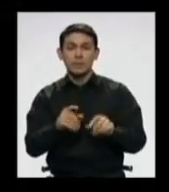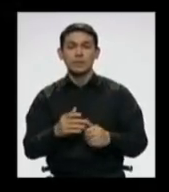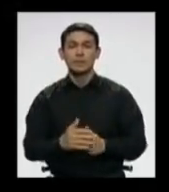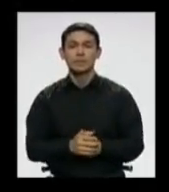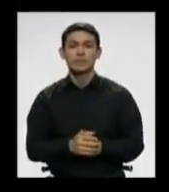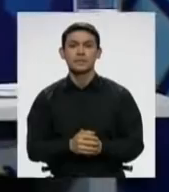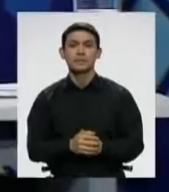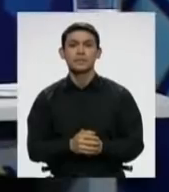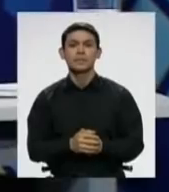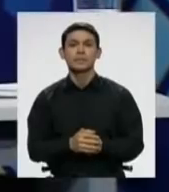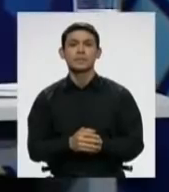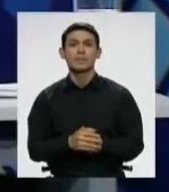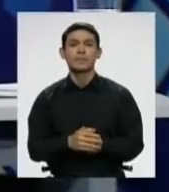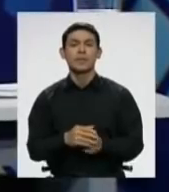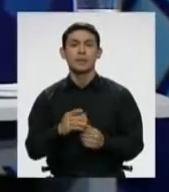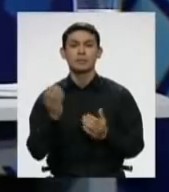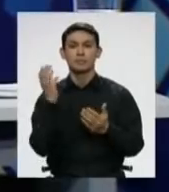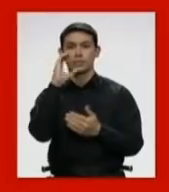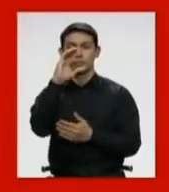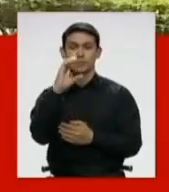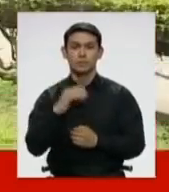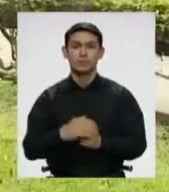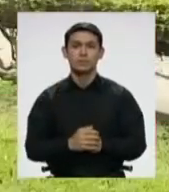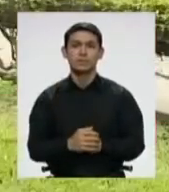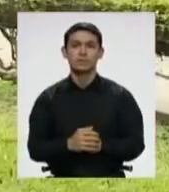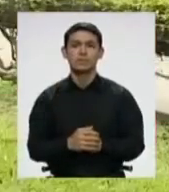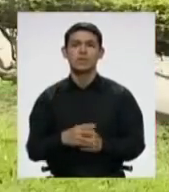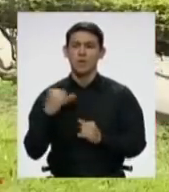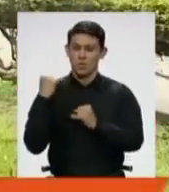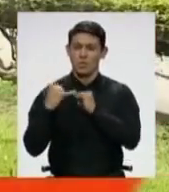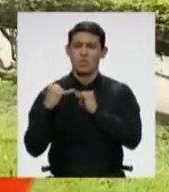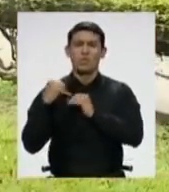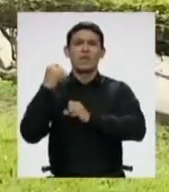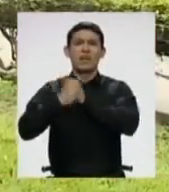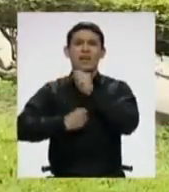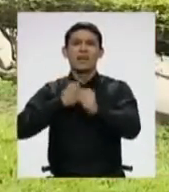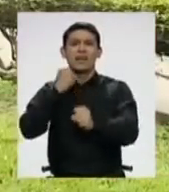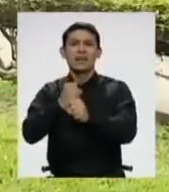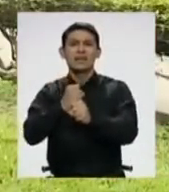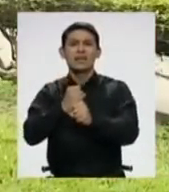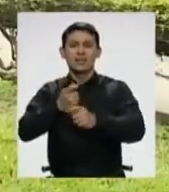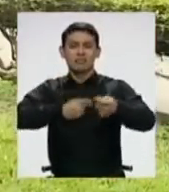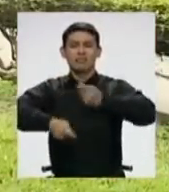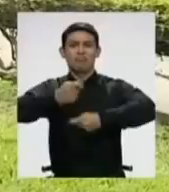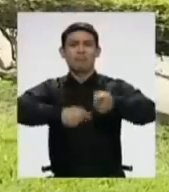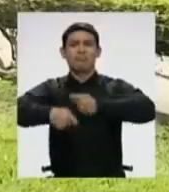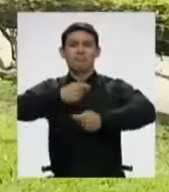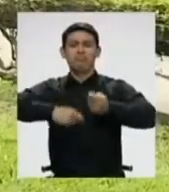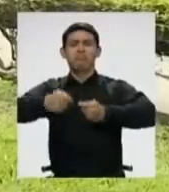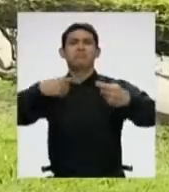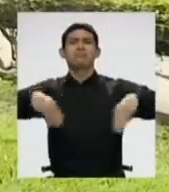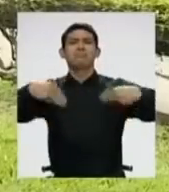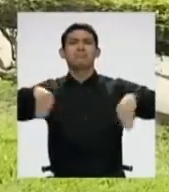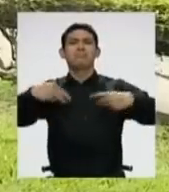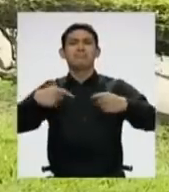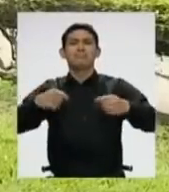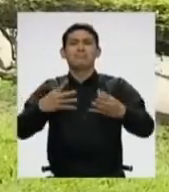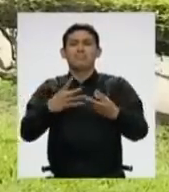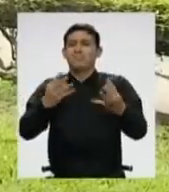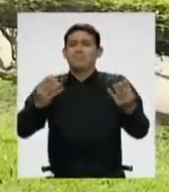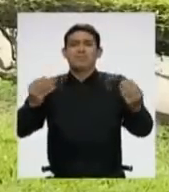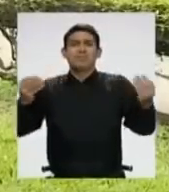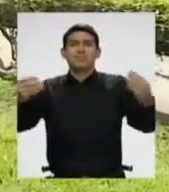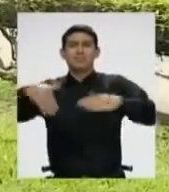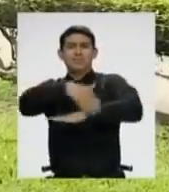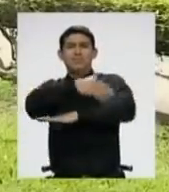aliadas. Vamos de inmediato con la siguiente pregunta. En los últimos años, el comercio ambulatorio ha aumentado de forma exponencial en las avenidas de